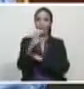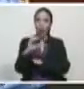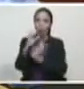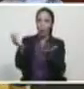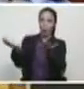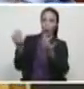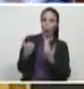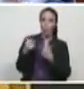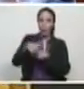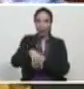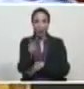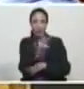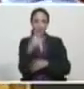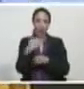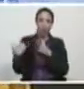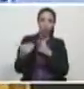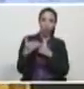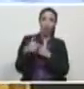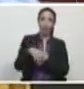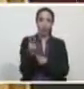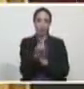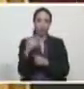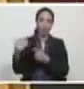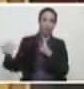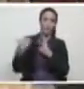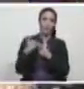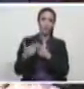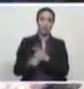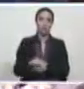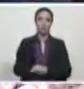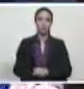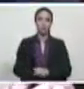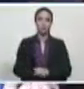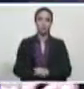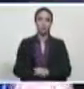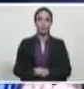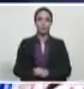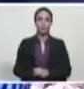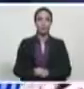Centroamérica para atacar al país desde adentro.